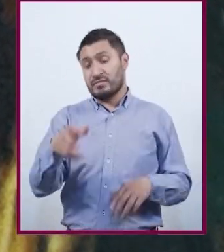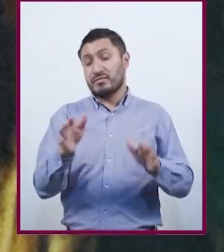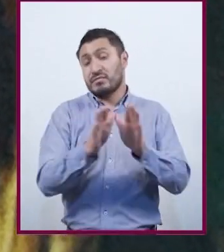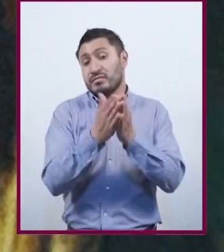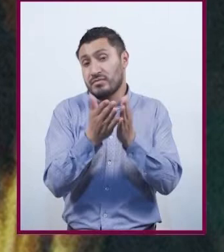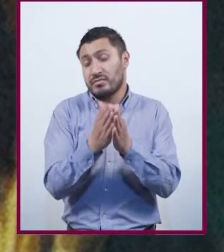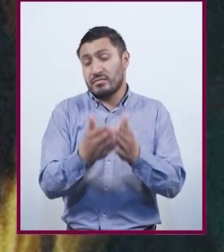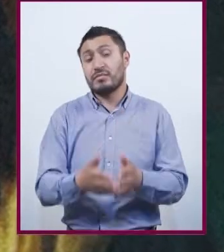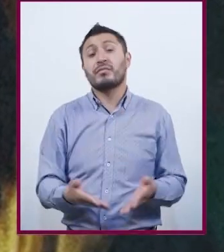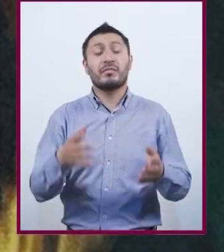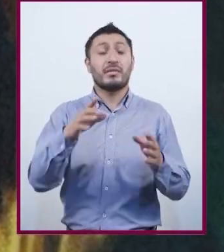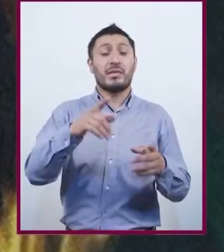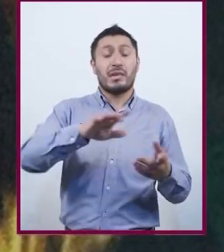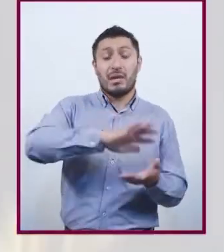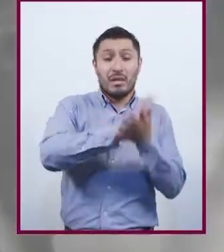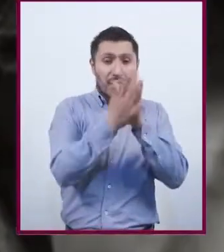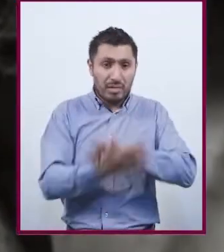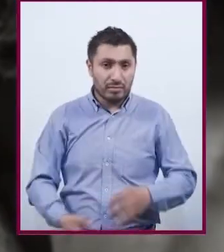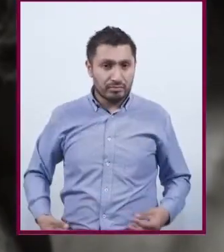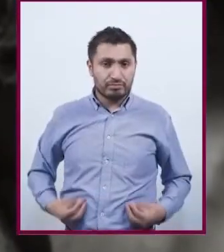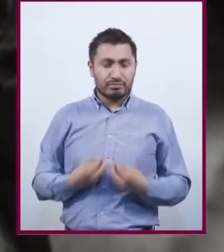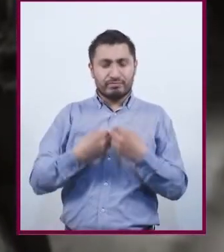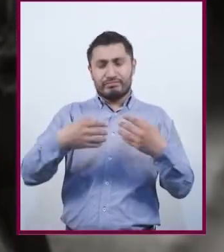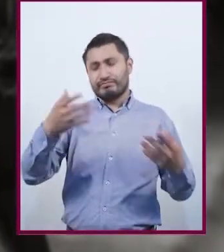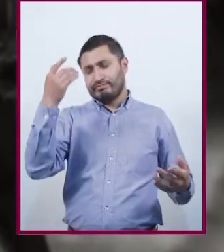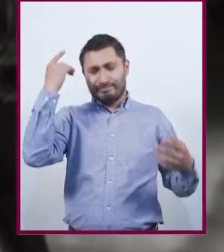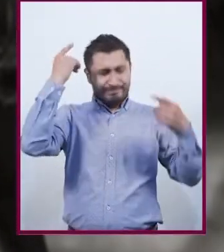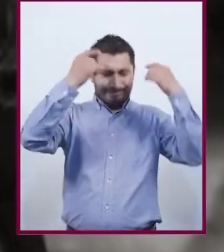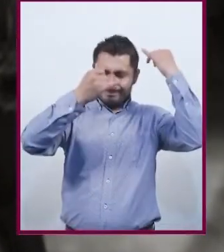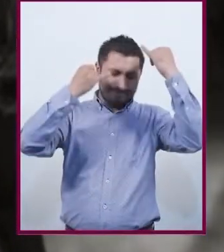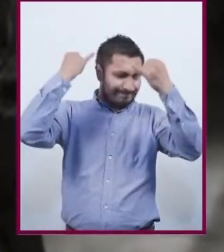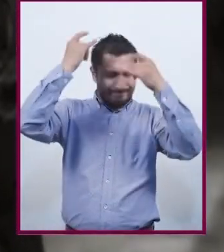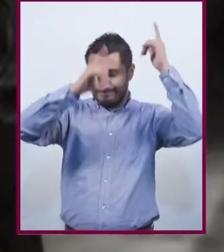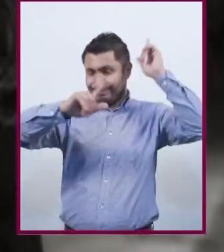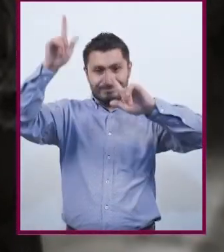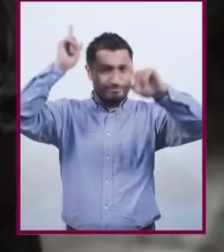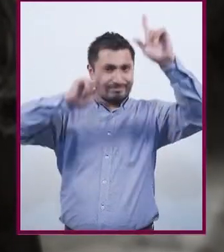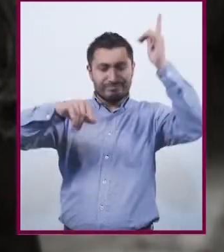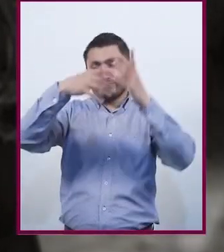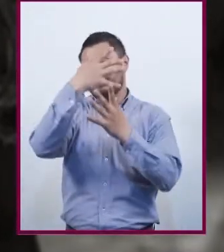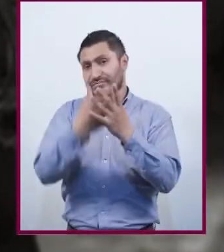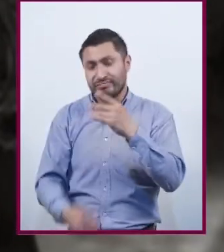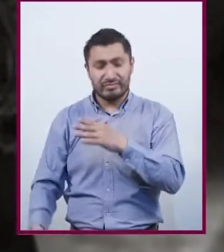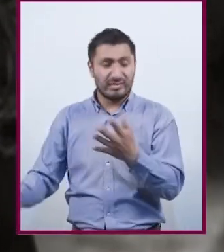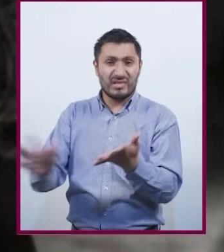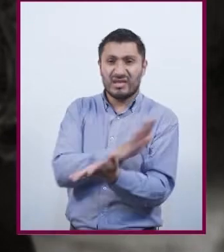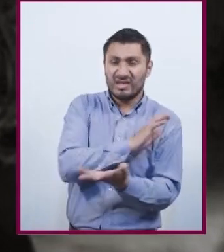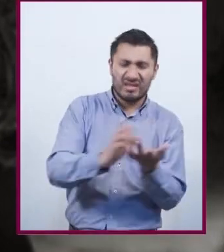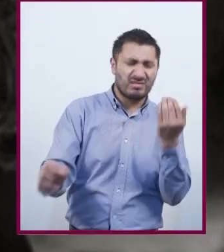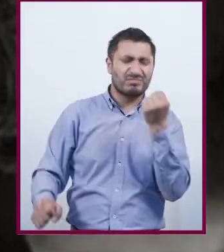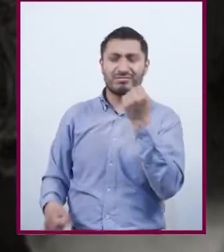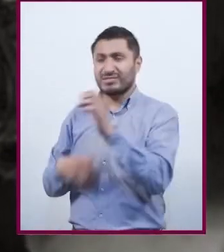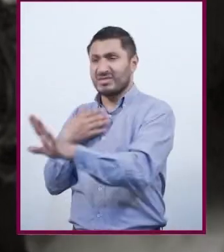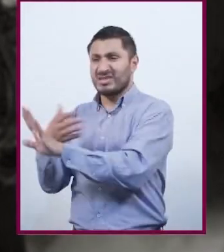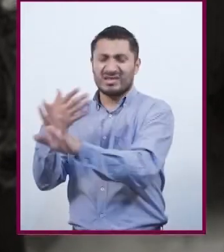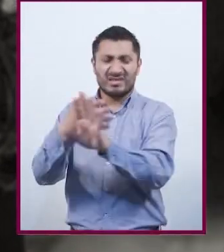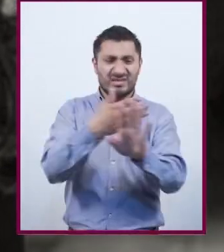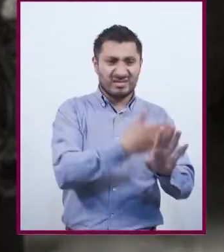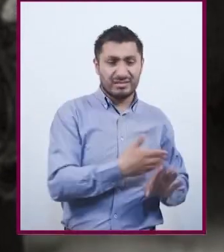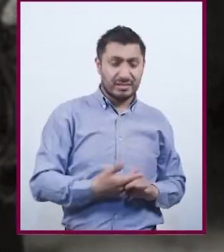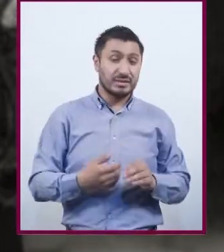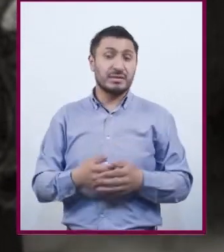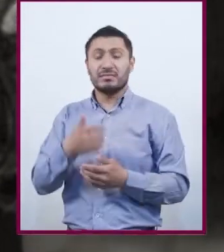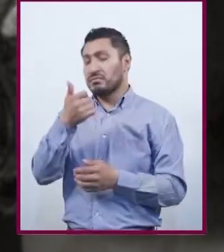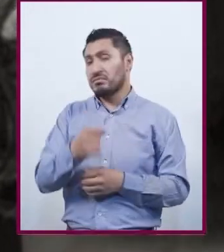sus quehaceres. Según esta novela, el golem cobra vida, cae en un delirio y se escapa para destrozarlo todo a su